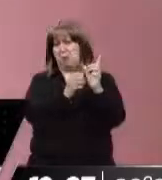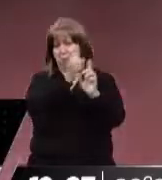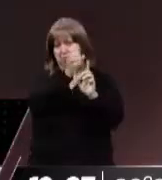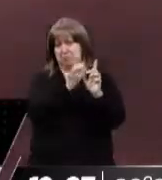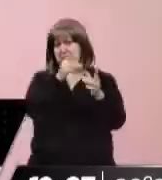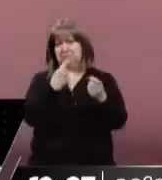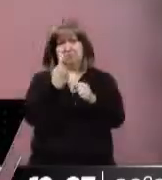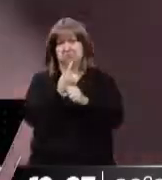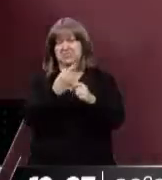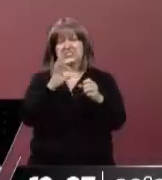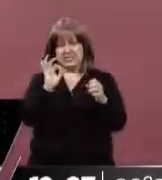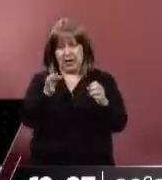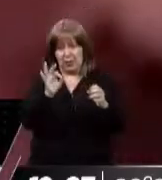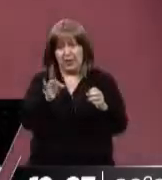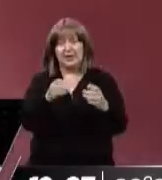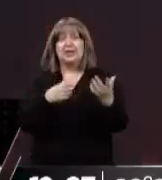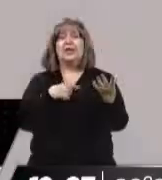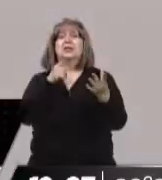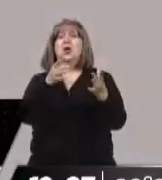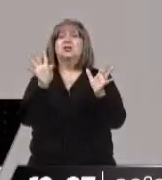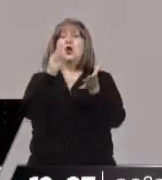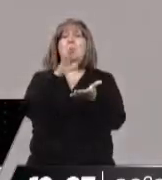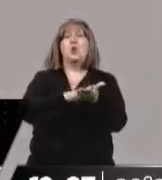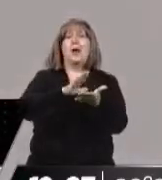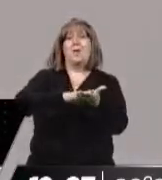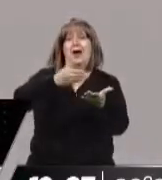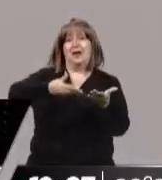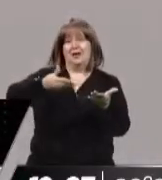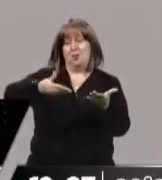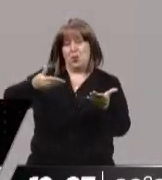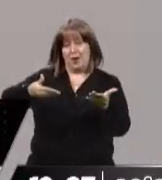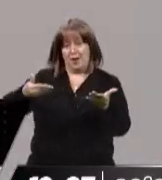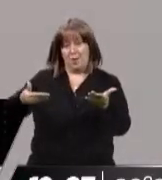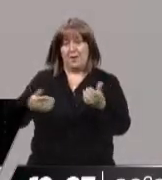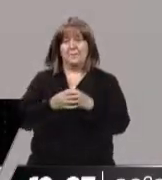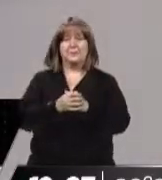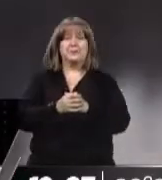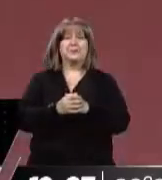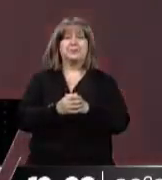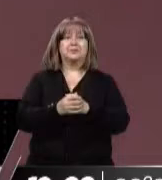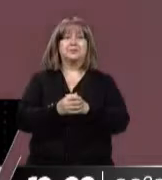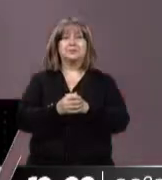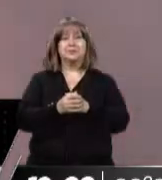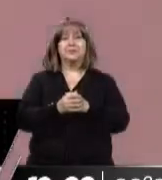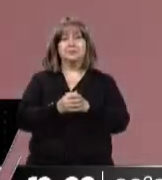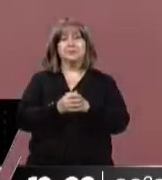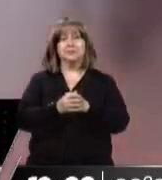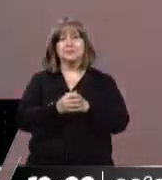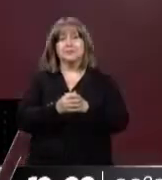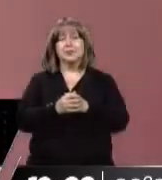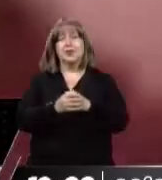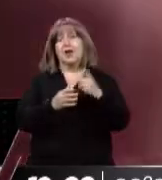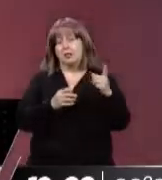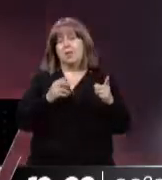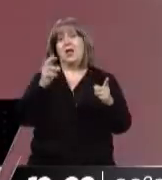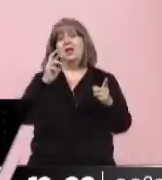bueno y obviamente que todo esto va complicando aún más la situación de tanto